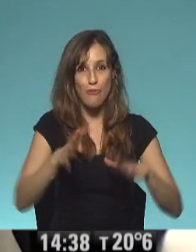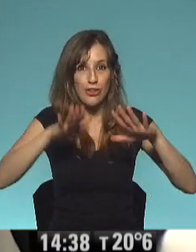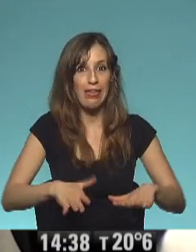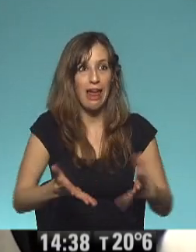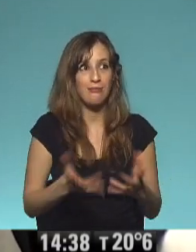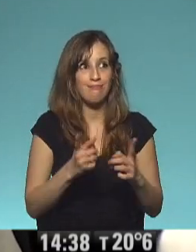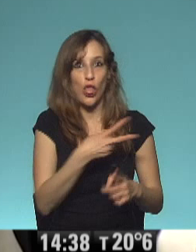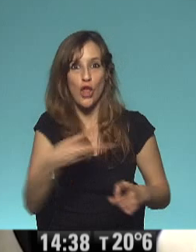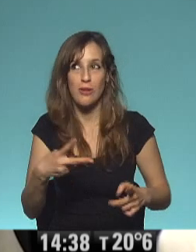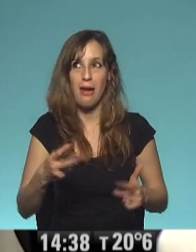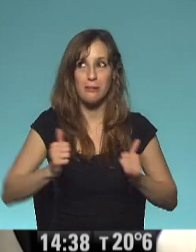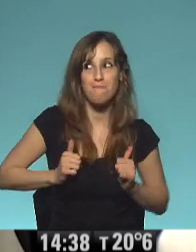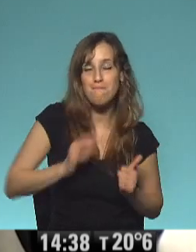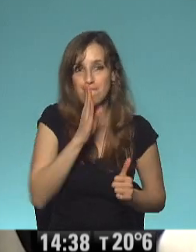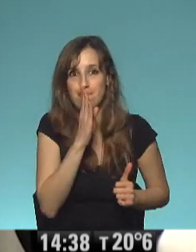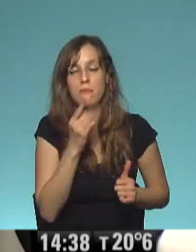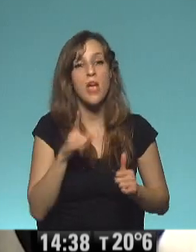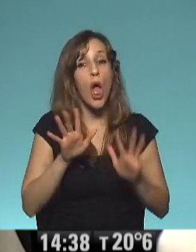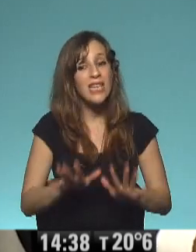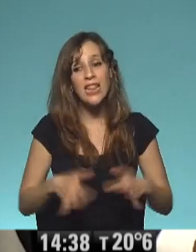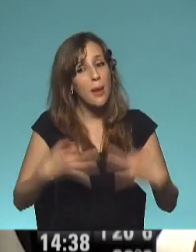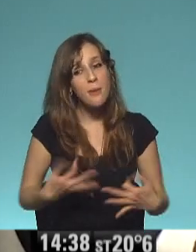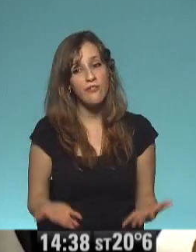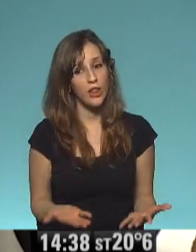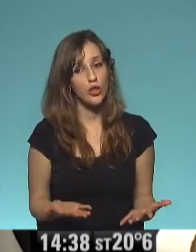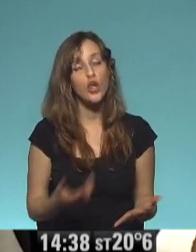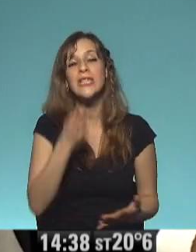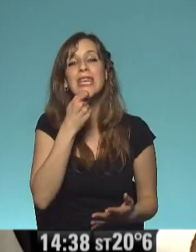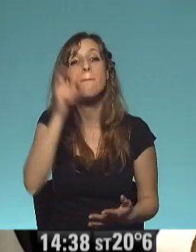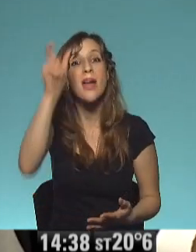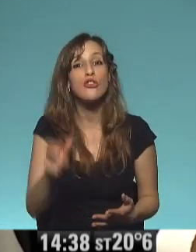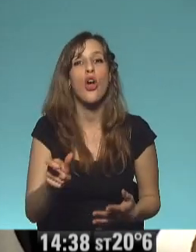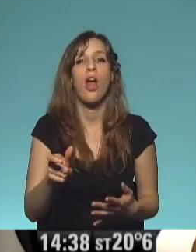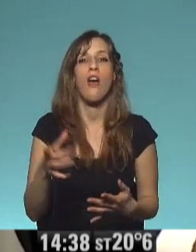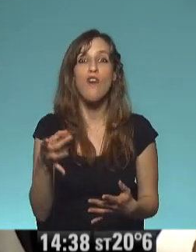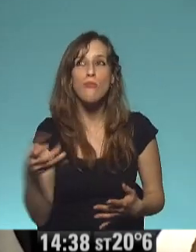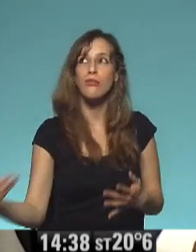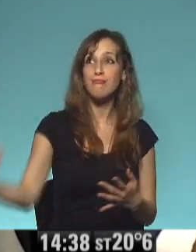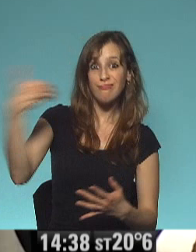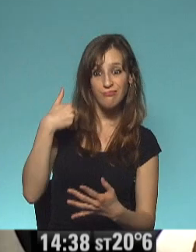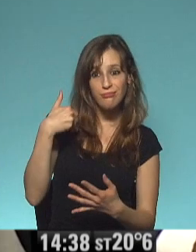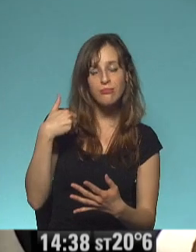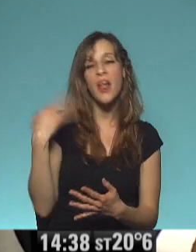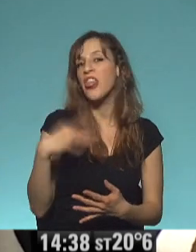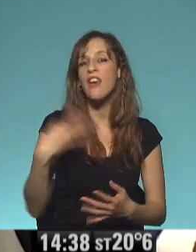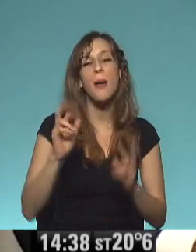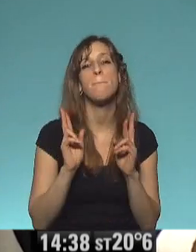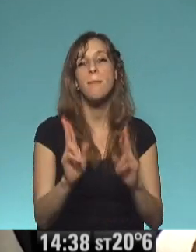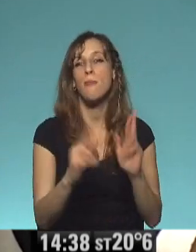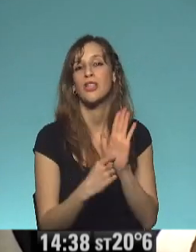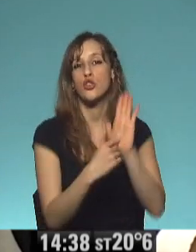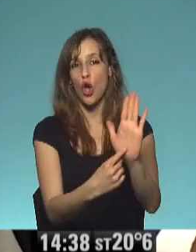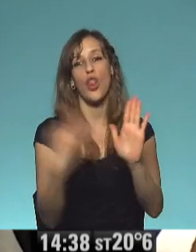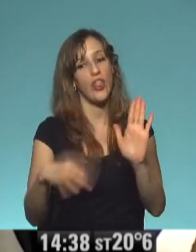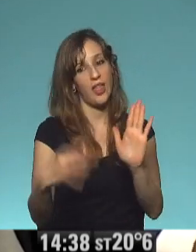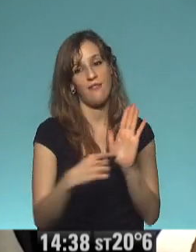está muy bien que hagan eso, está muy bien que hagan eso, porque eso no lo hacen... Esto, como dice el Martín Fierro,